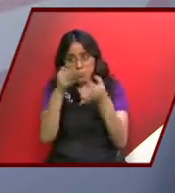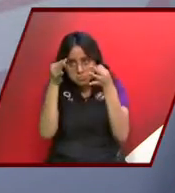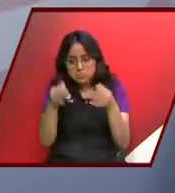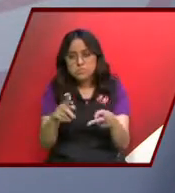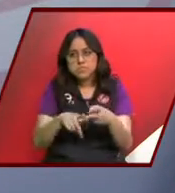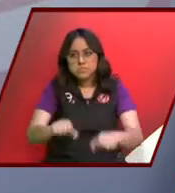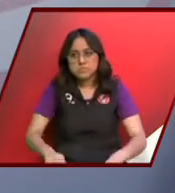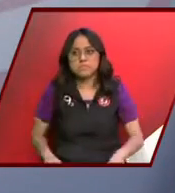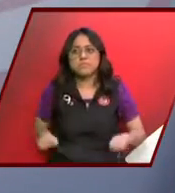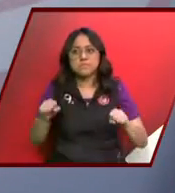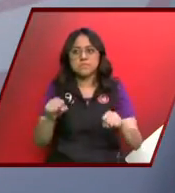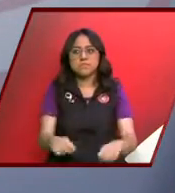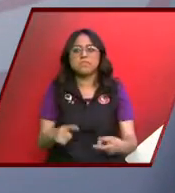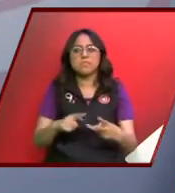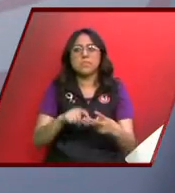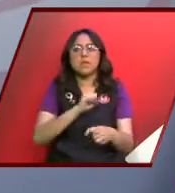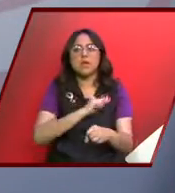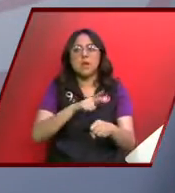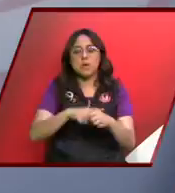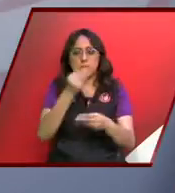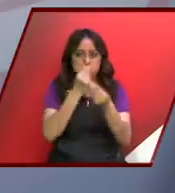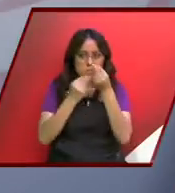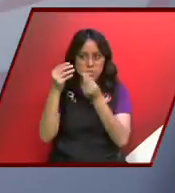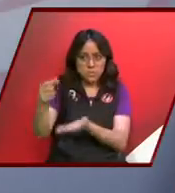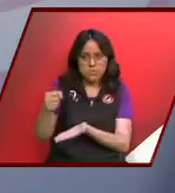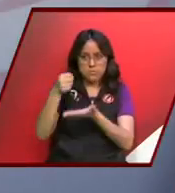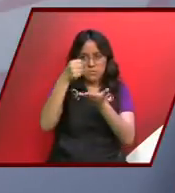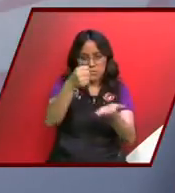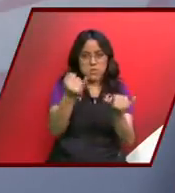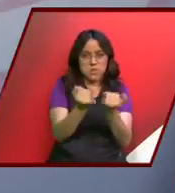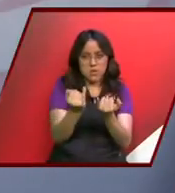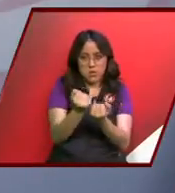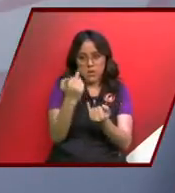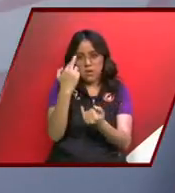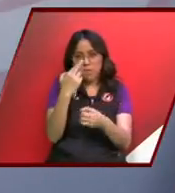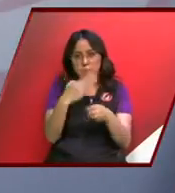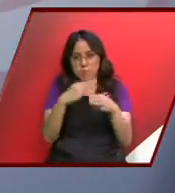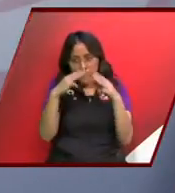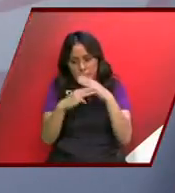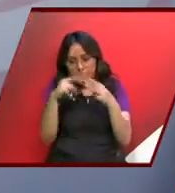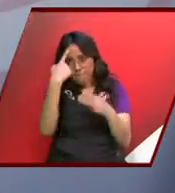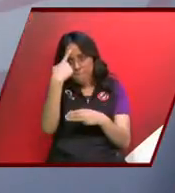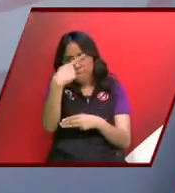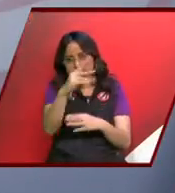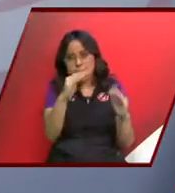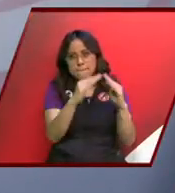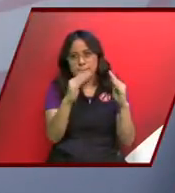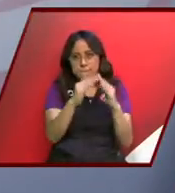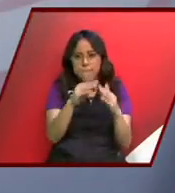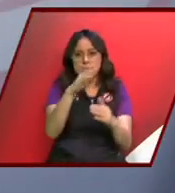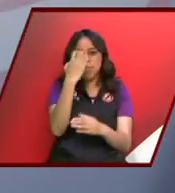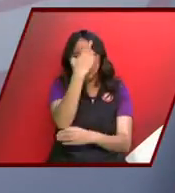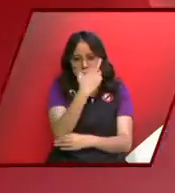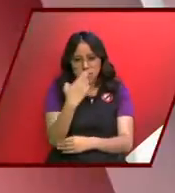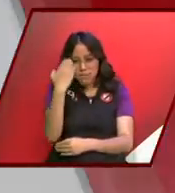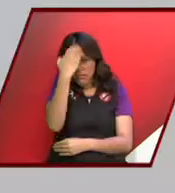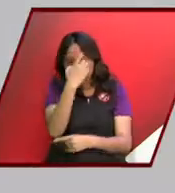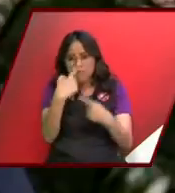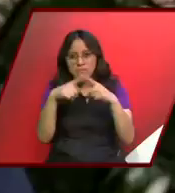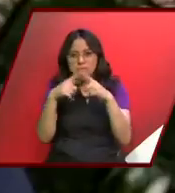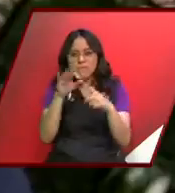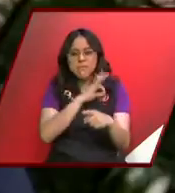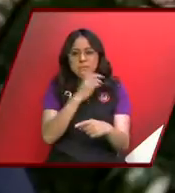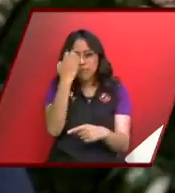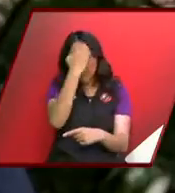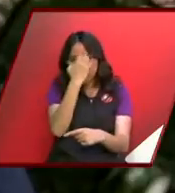sillas de ruedas, despensas especializadas para su alimentación e instrumental médico para su chequeo en casa como baumanómetros y termómetros digitales.